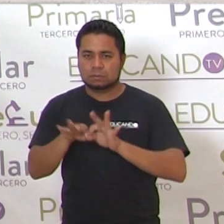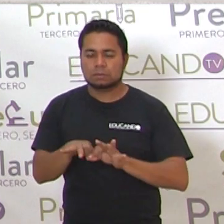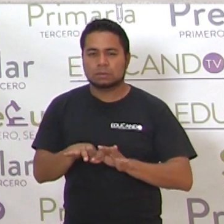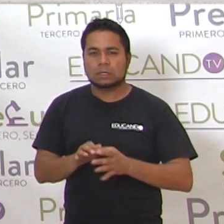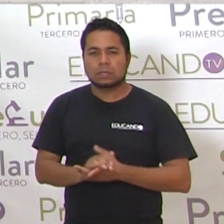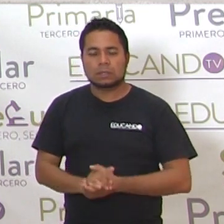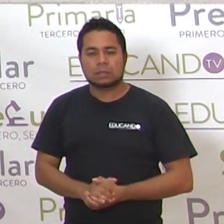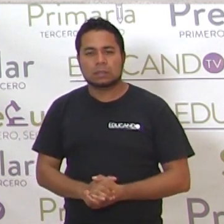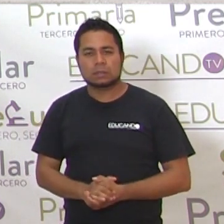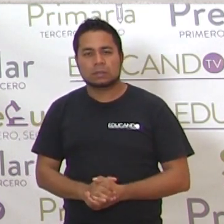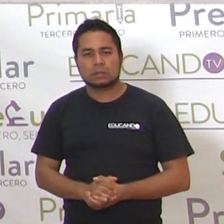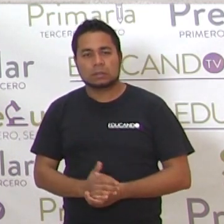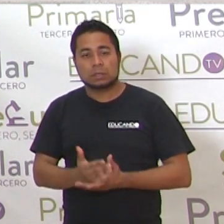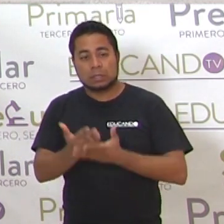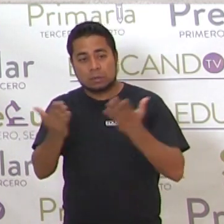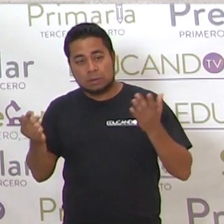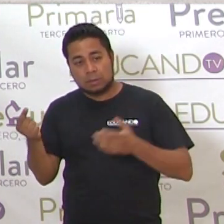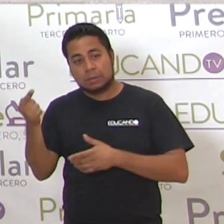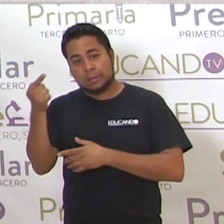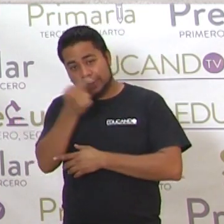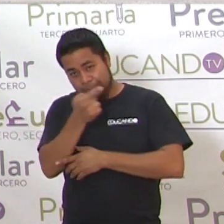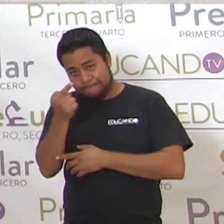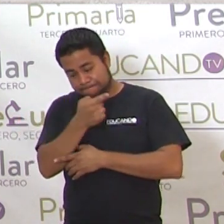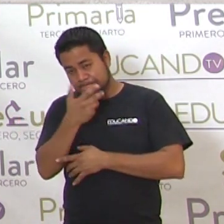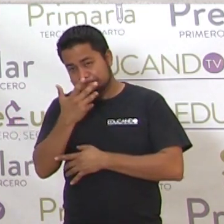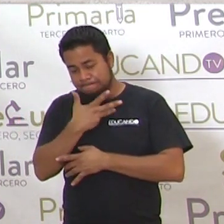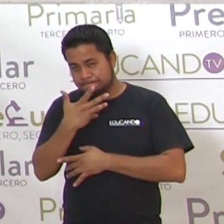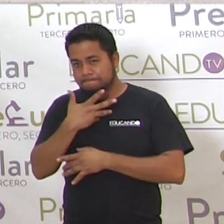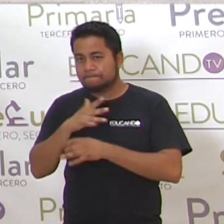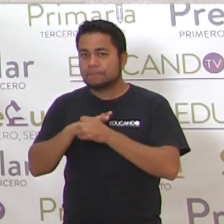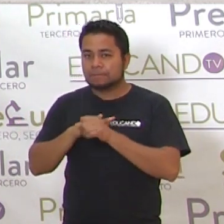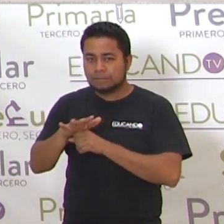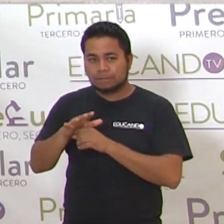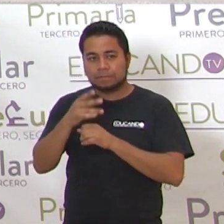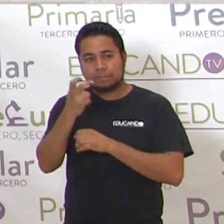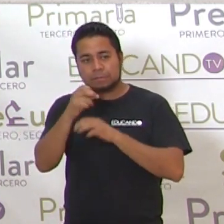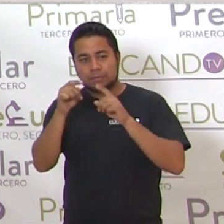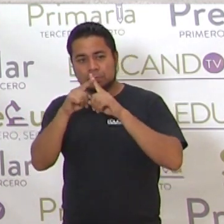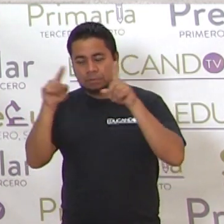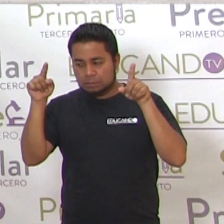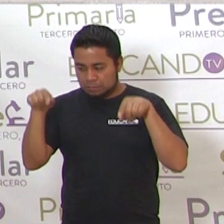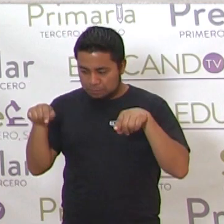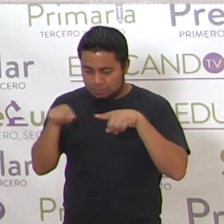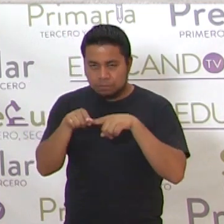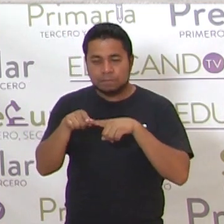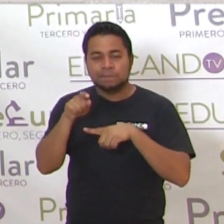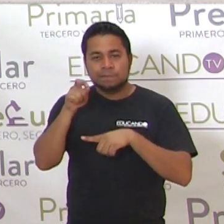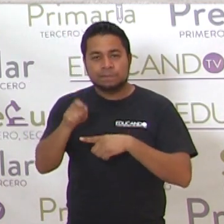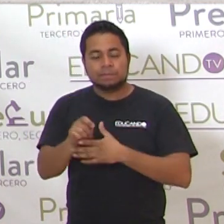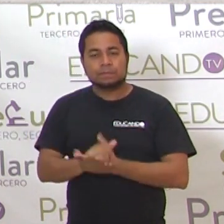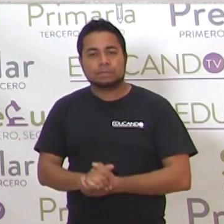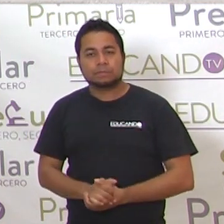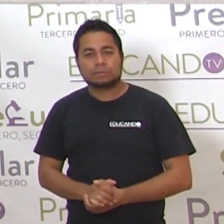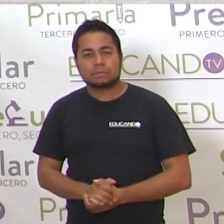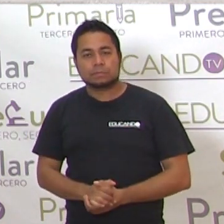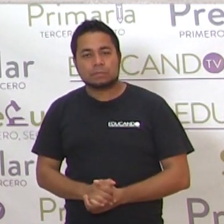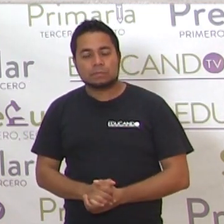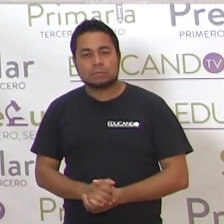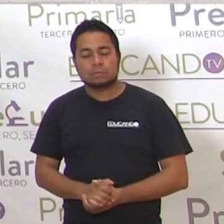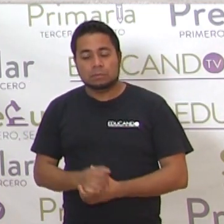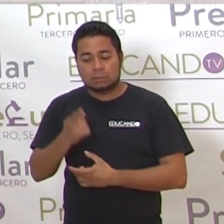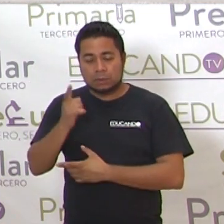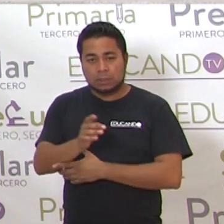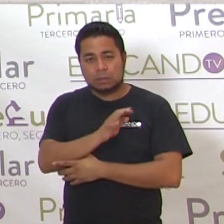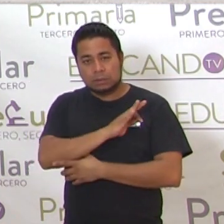en esta parte cita que tenemos acá que es este cuadro es donde nosotros